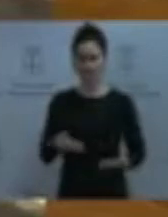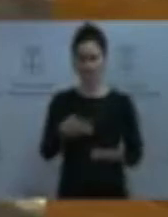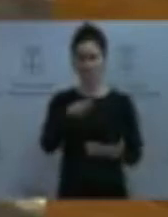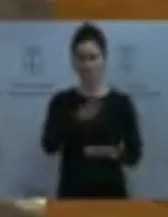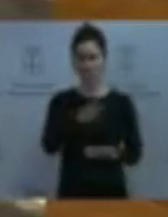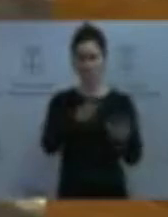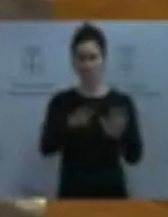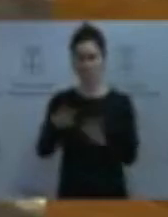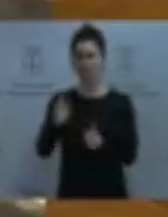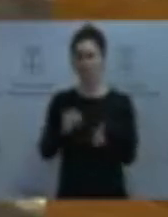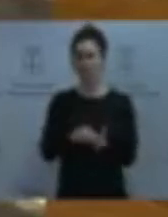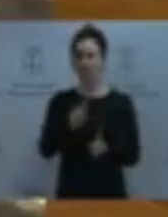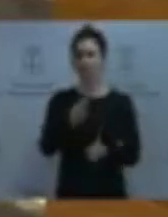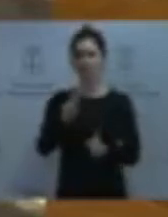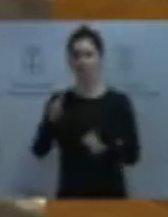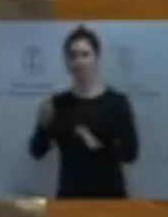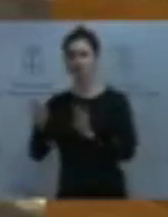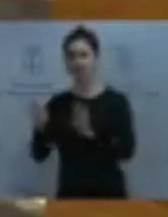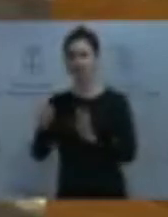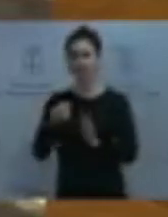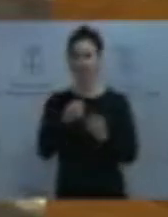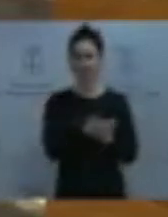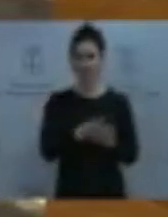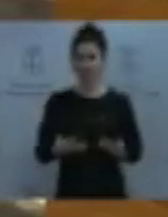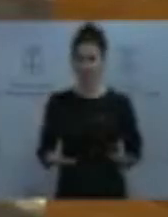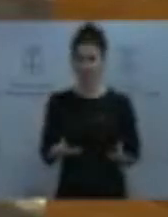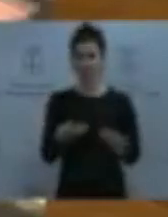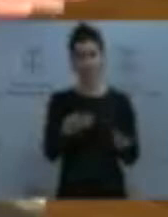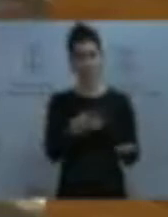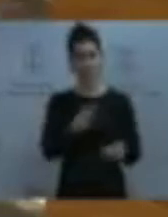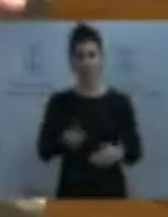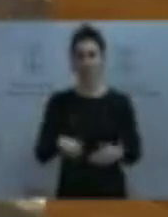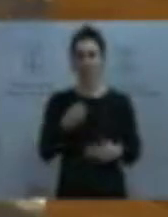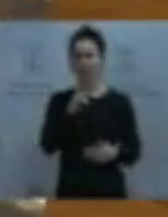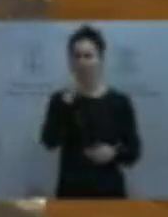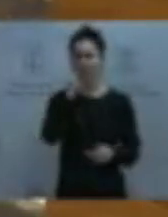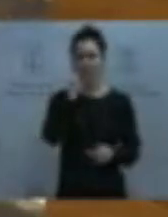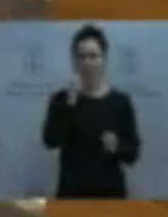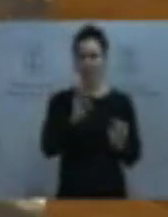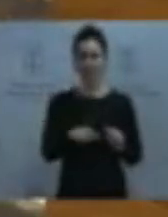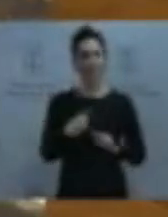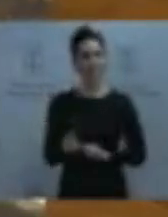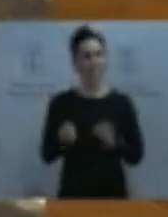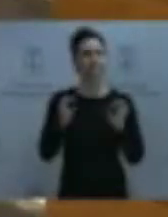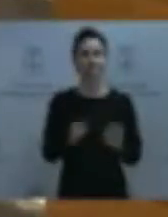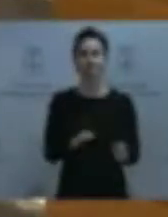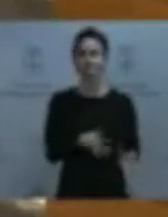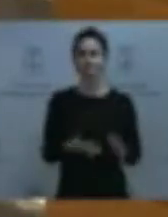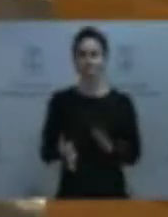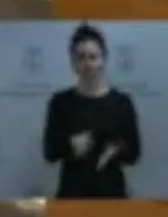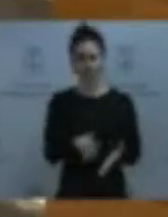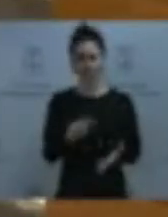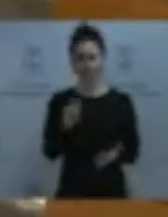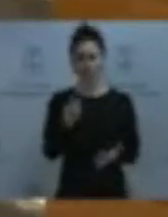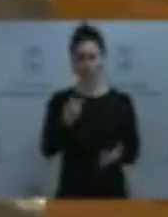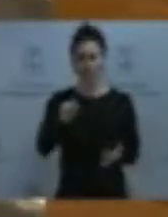18.499.210,19, lo cual supone que esta reclamación posterior equivale a aproximadamente un 2,11%, ¿no?